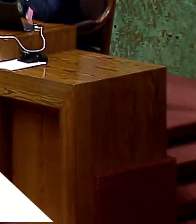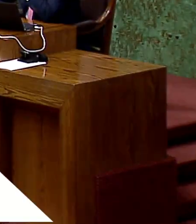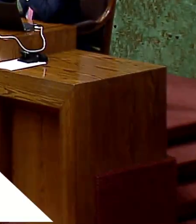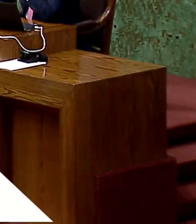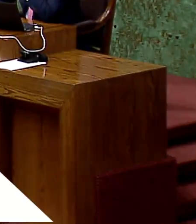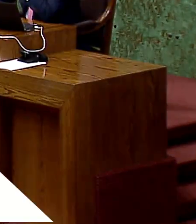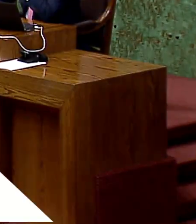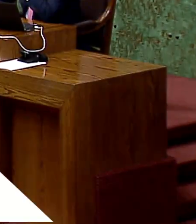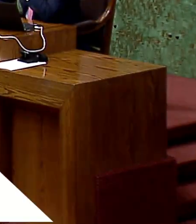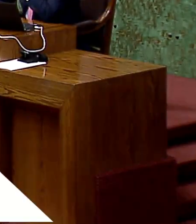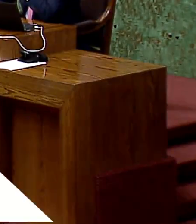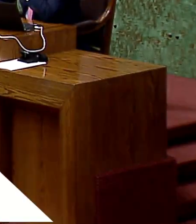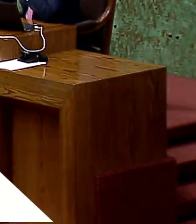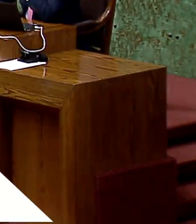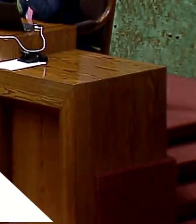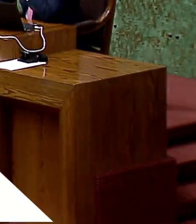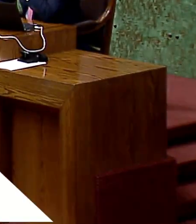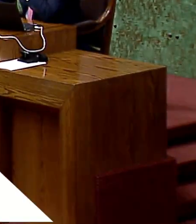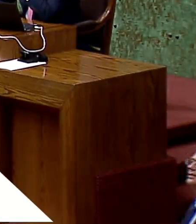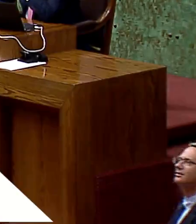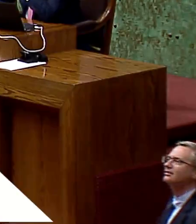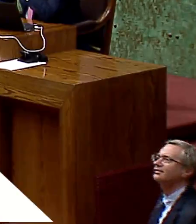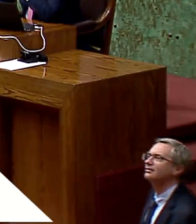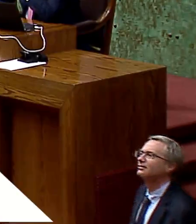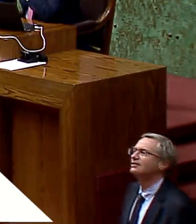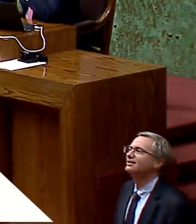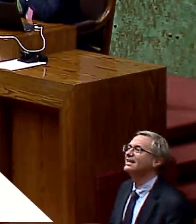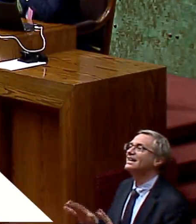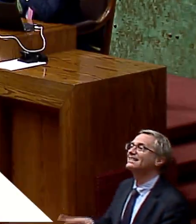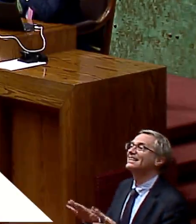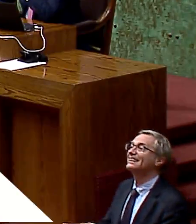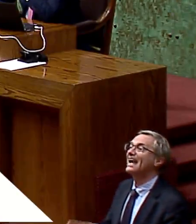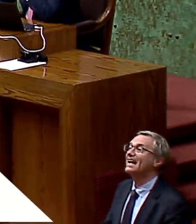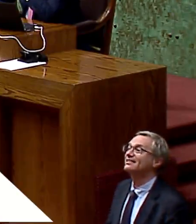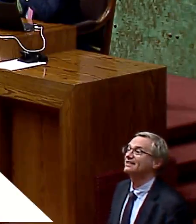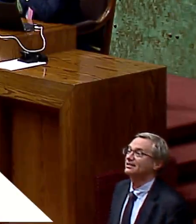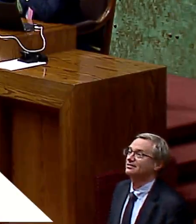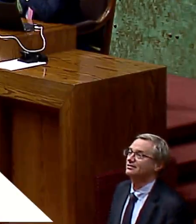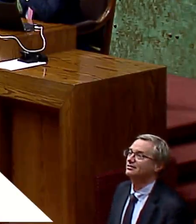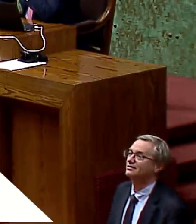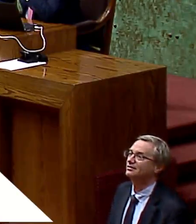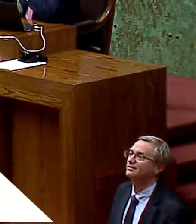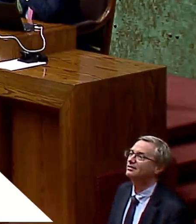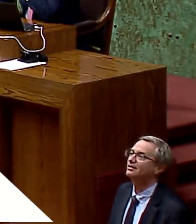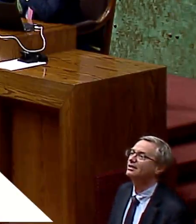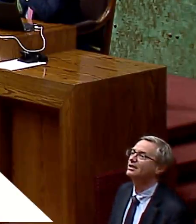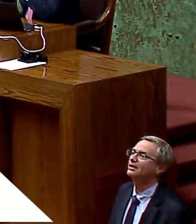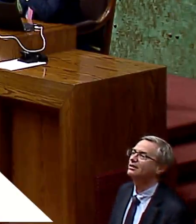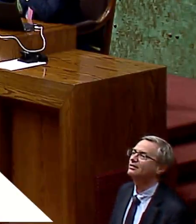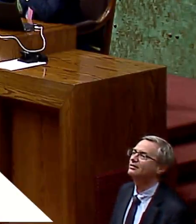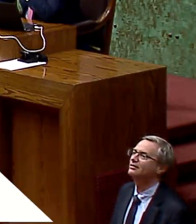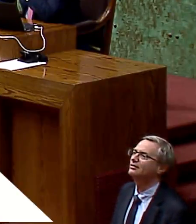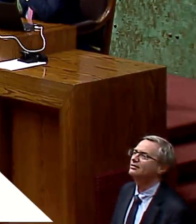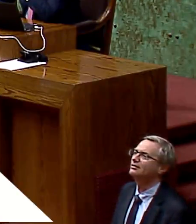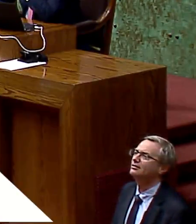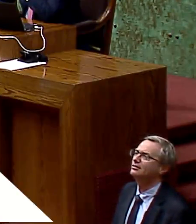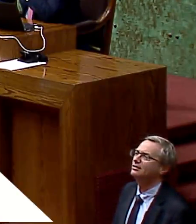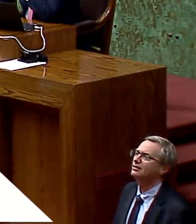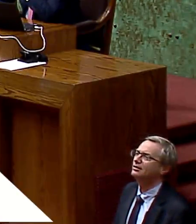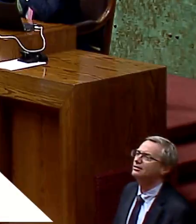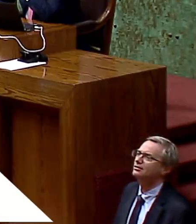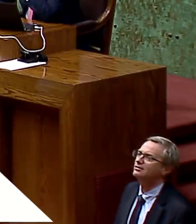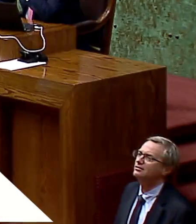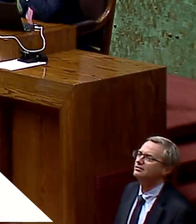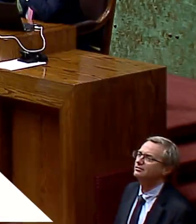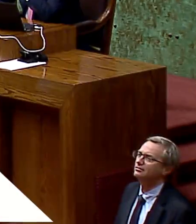situación diputado señor coloma le pido que continúe con su consulta ministro Esa es la angustia de una